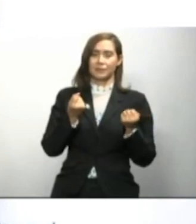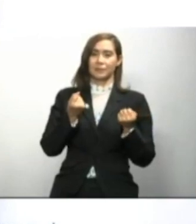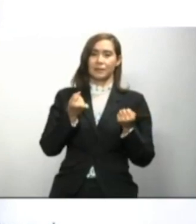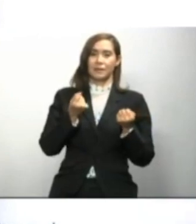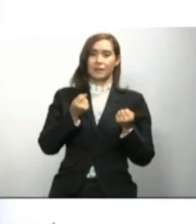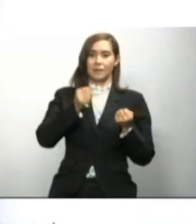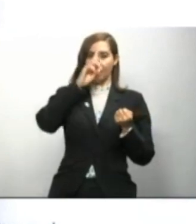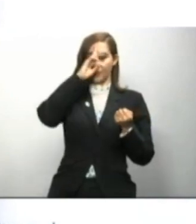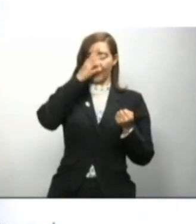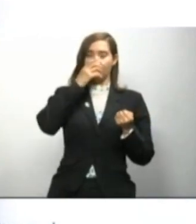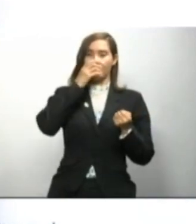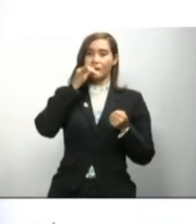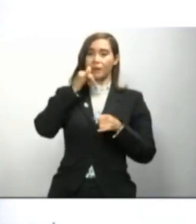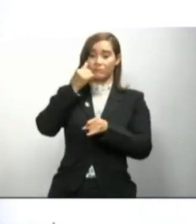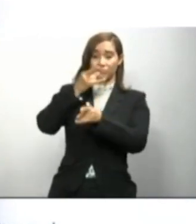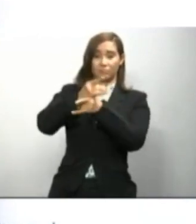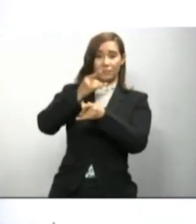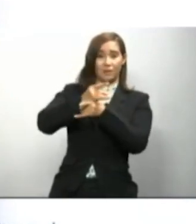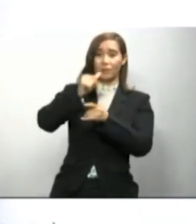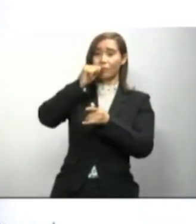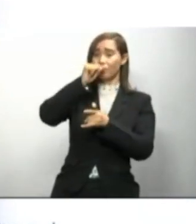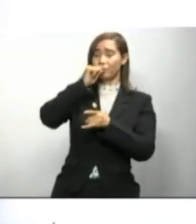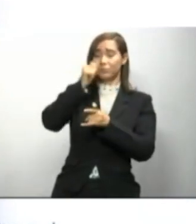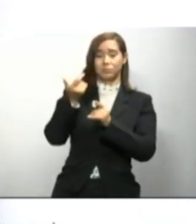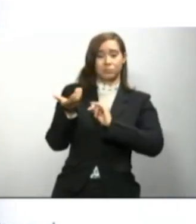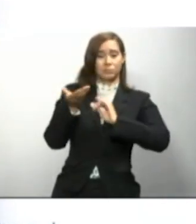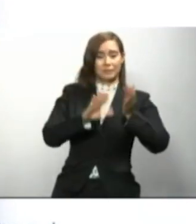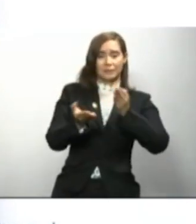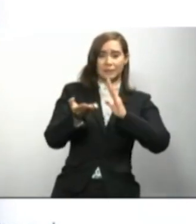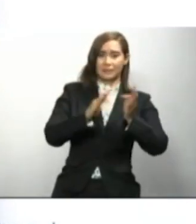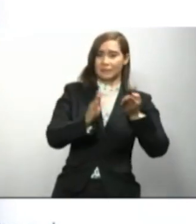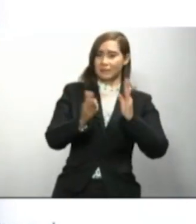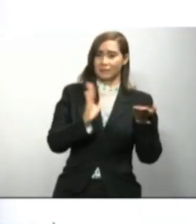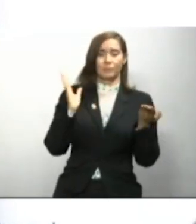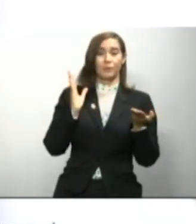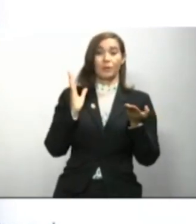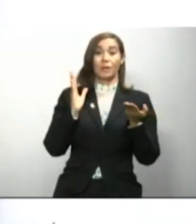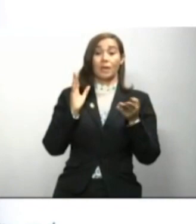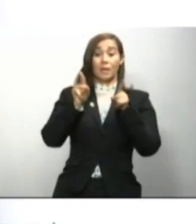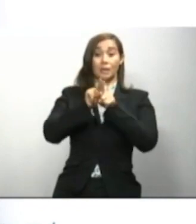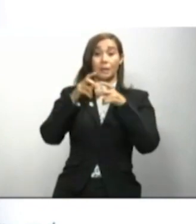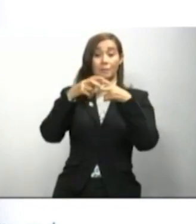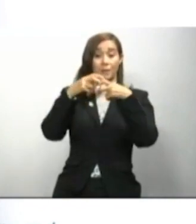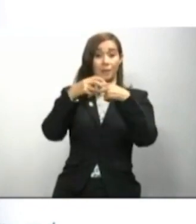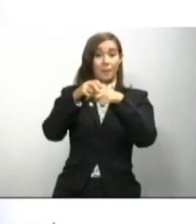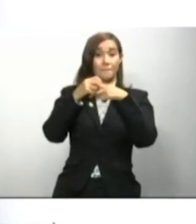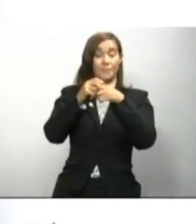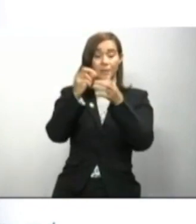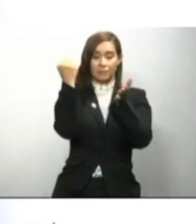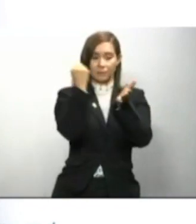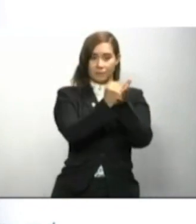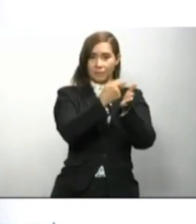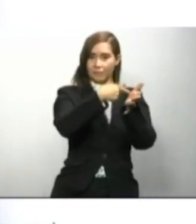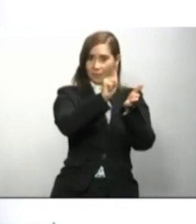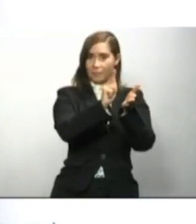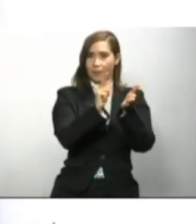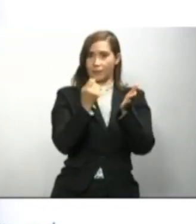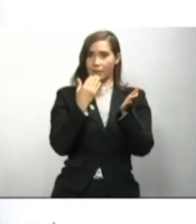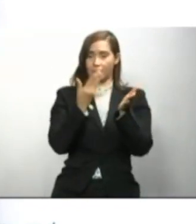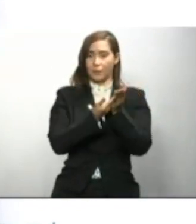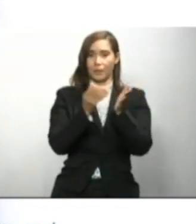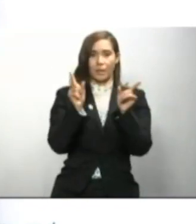las bebidas adulteradas empresas de reconocidas marcas están a punto de desaparecer